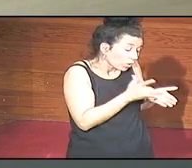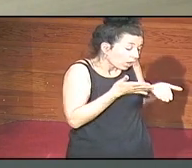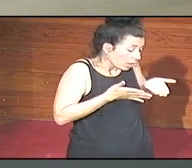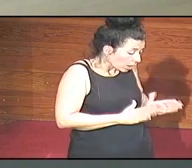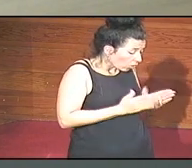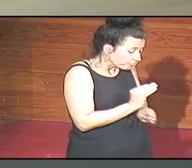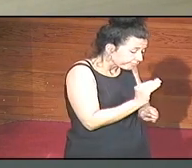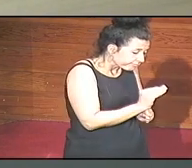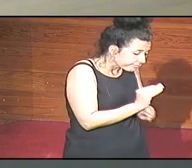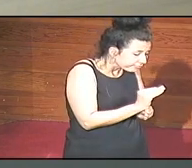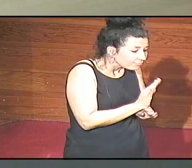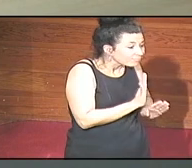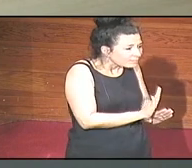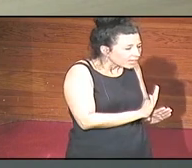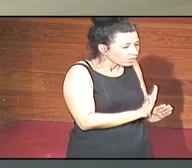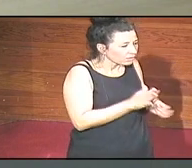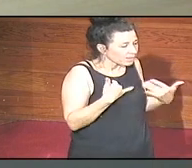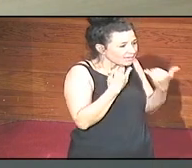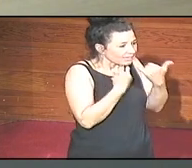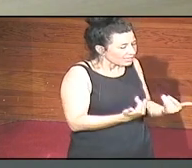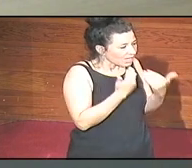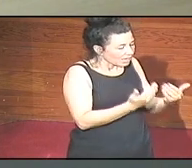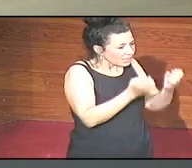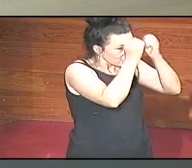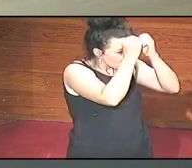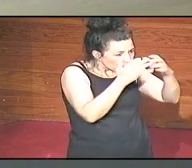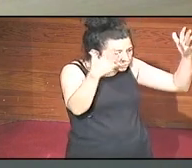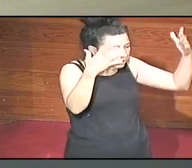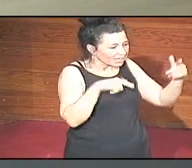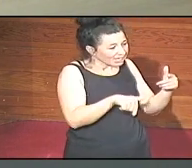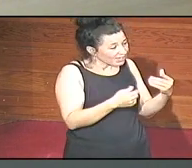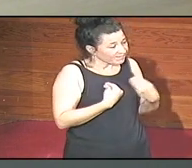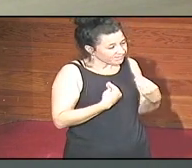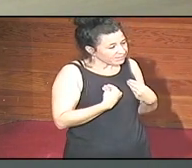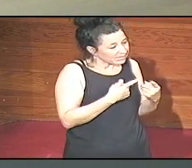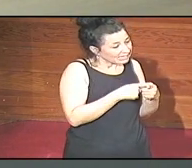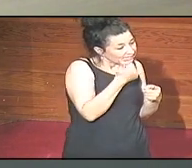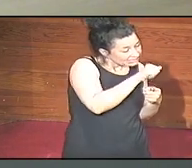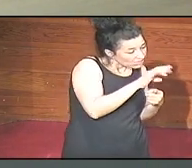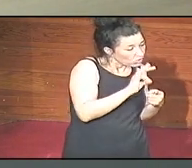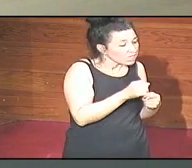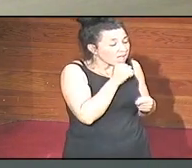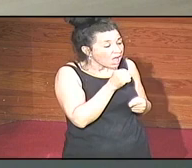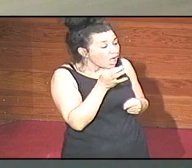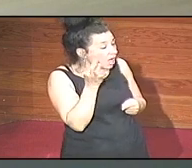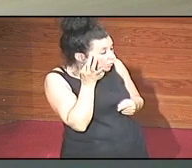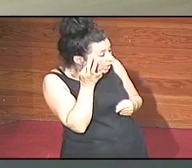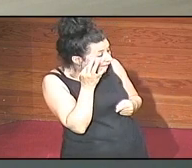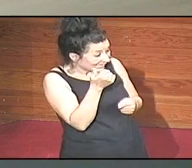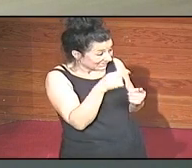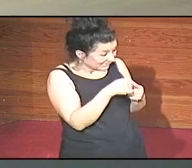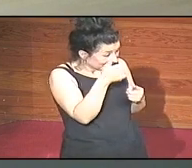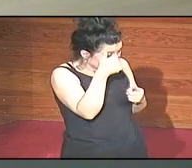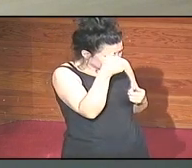porque ella vivía con su tía y su agua que su tío y su abuela su tío iban en silla de ruedas y como es